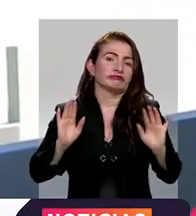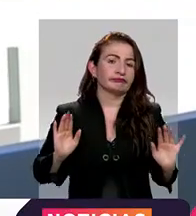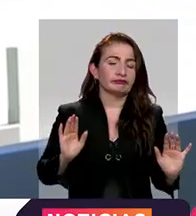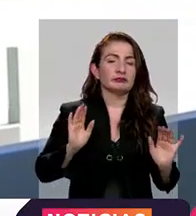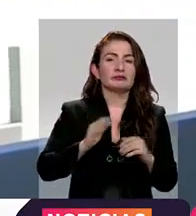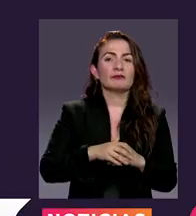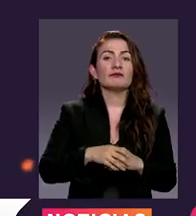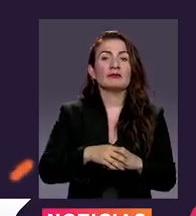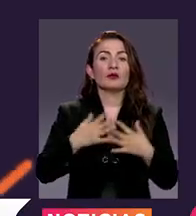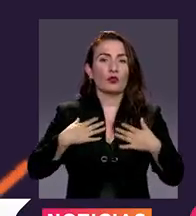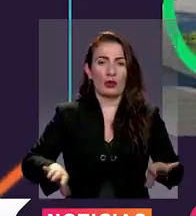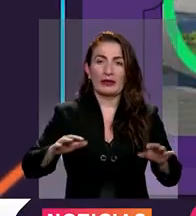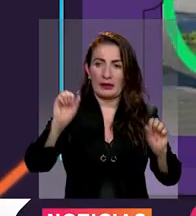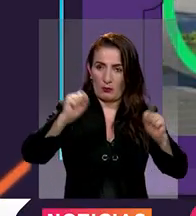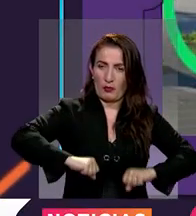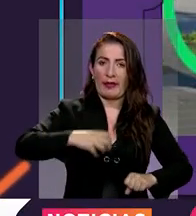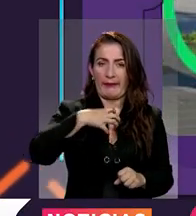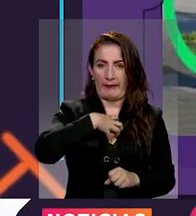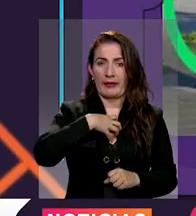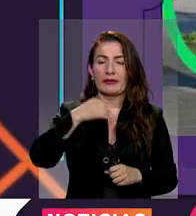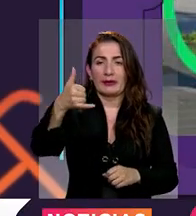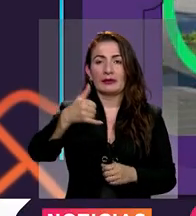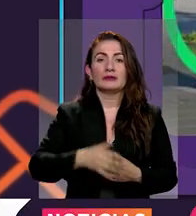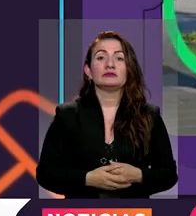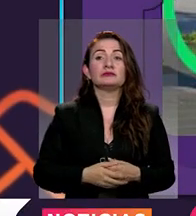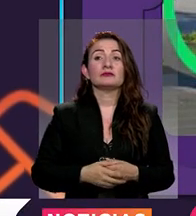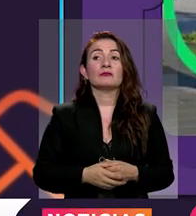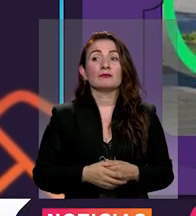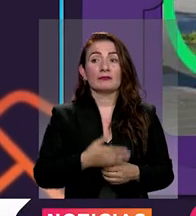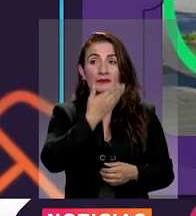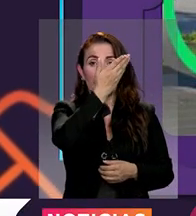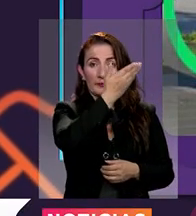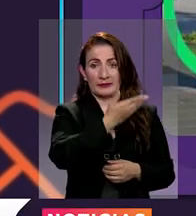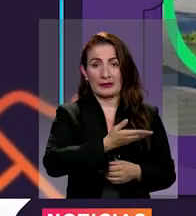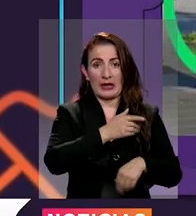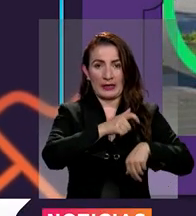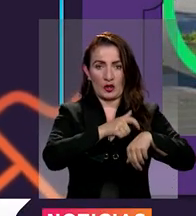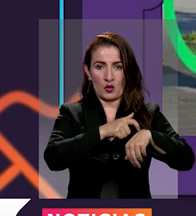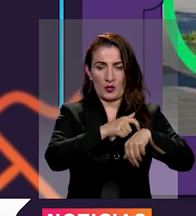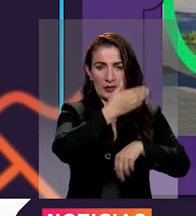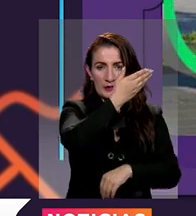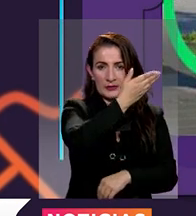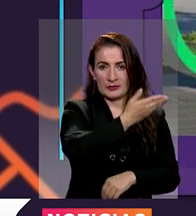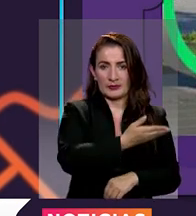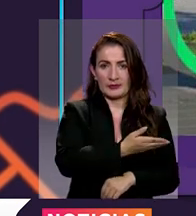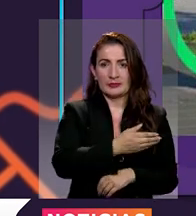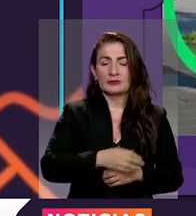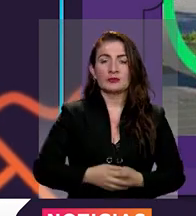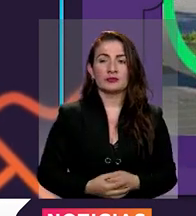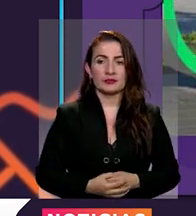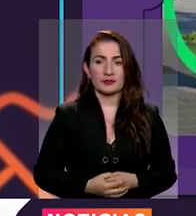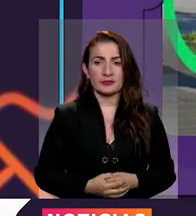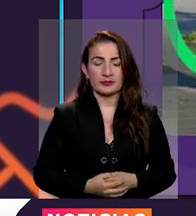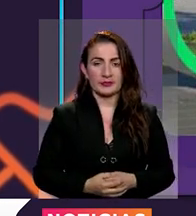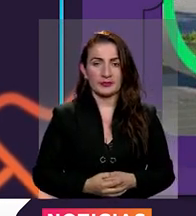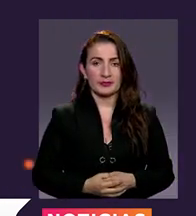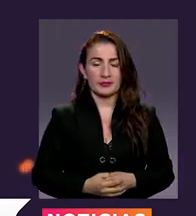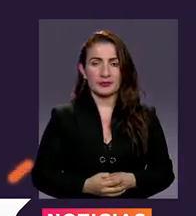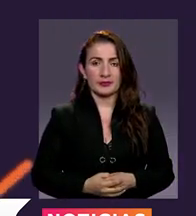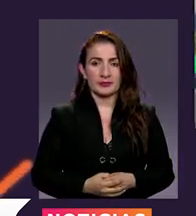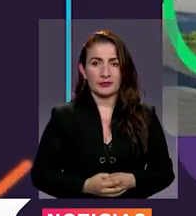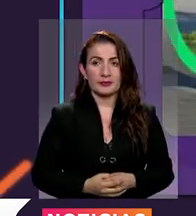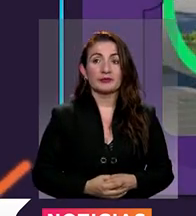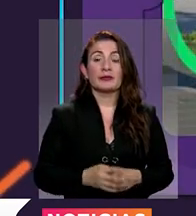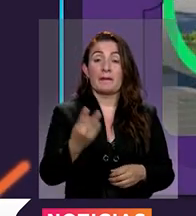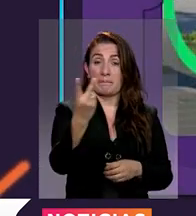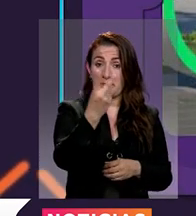que cualquiera puede ganar. Acosta y Pineda competirán hoy a las 7 y 11 p.m. hora colombiana respectivamente. De igual